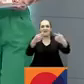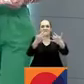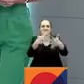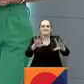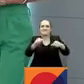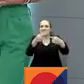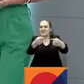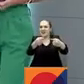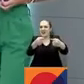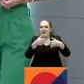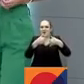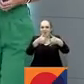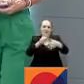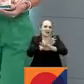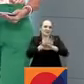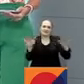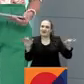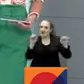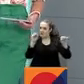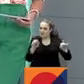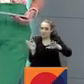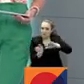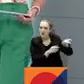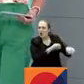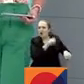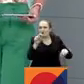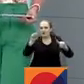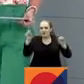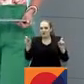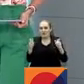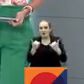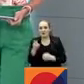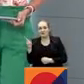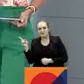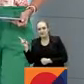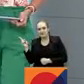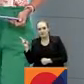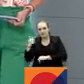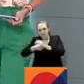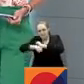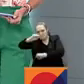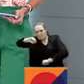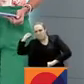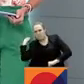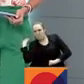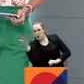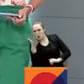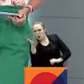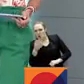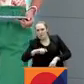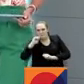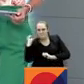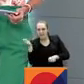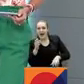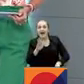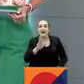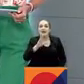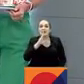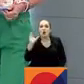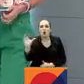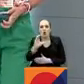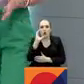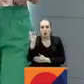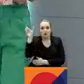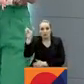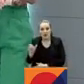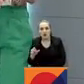les estaremos contando, por supuesto, de este tema. Cambiémonos ahora sí de deporte, porque les tengo que contar del colombiano Giovanni Urshela, que fue protagonista